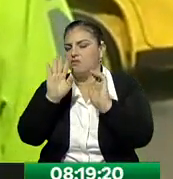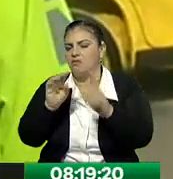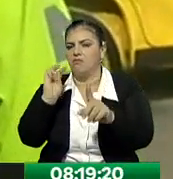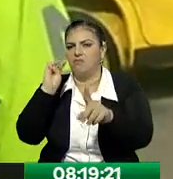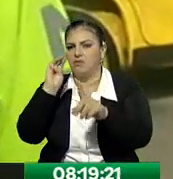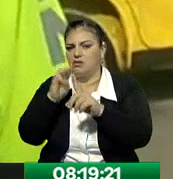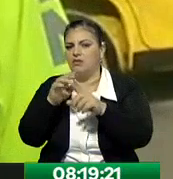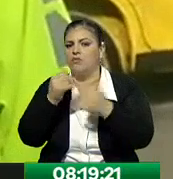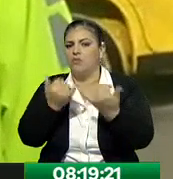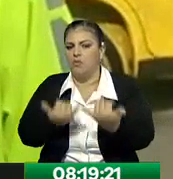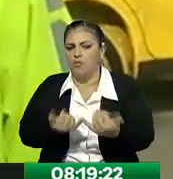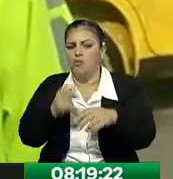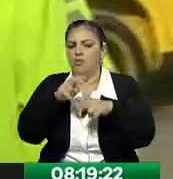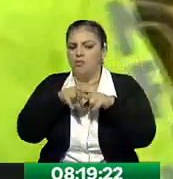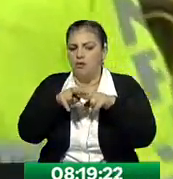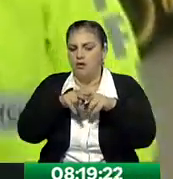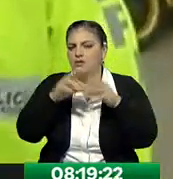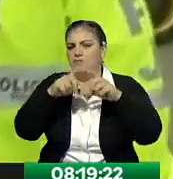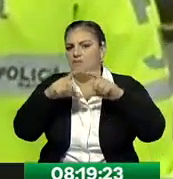placas. Eso es muy importante.